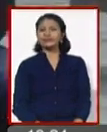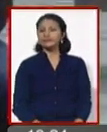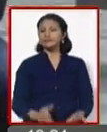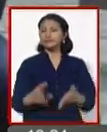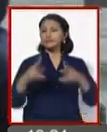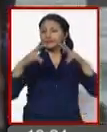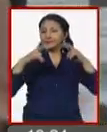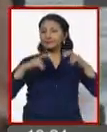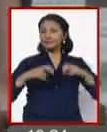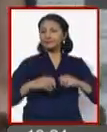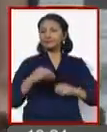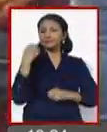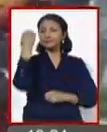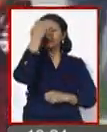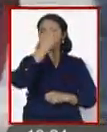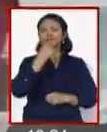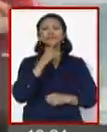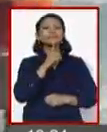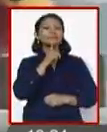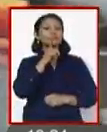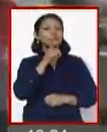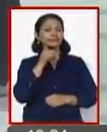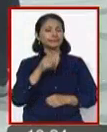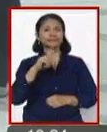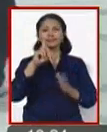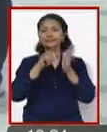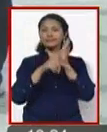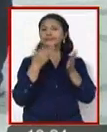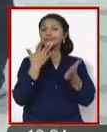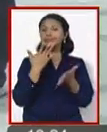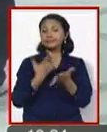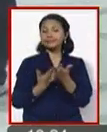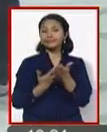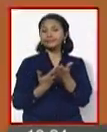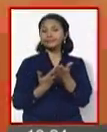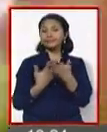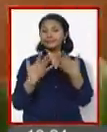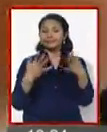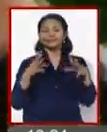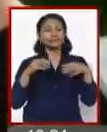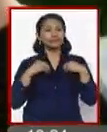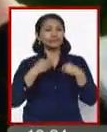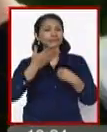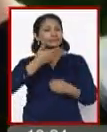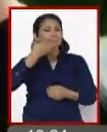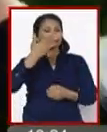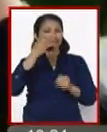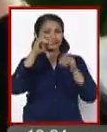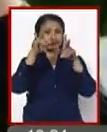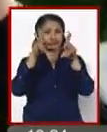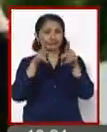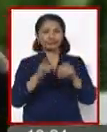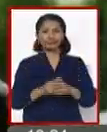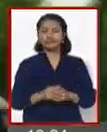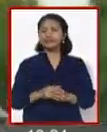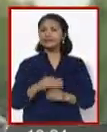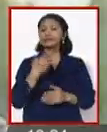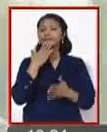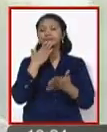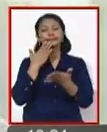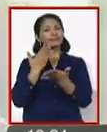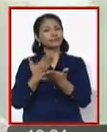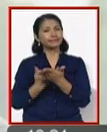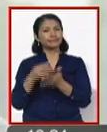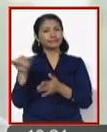Unos investigadores en Europa han asegurado de que después de varias pruebas han asumido de que el olfato del ser humano es tan